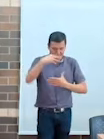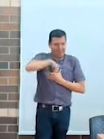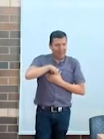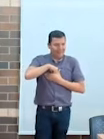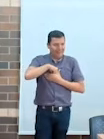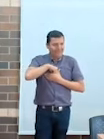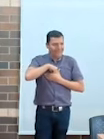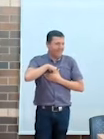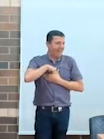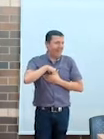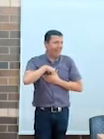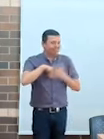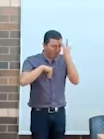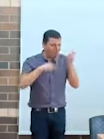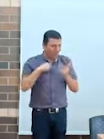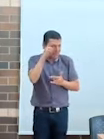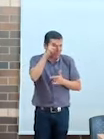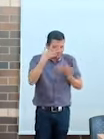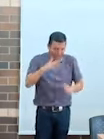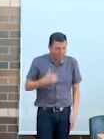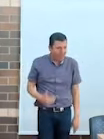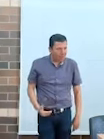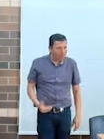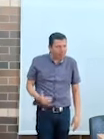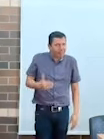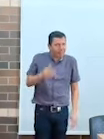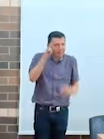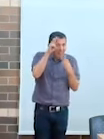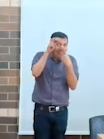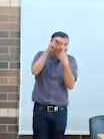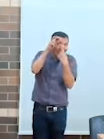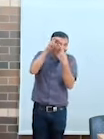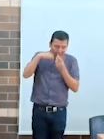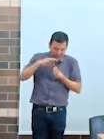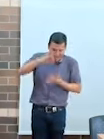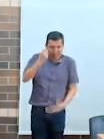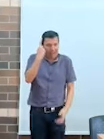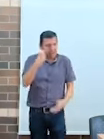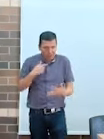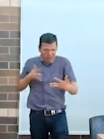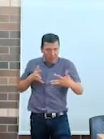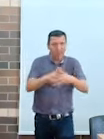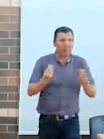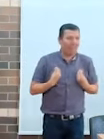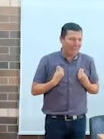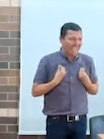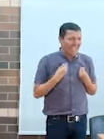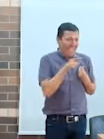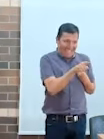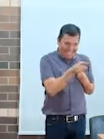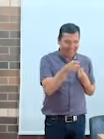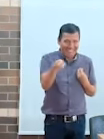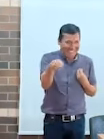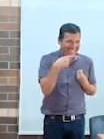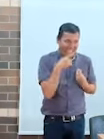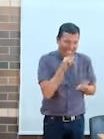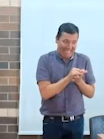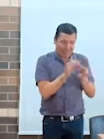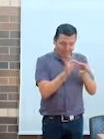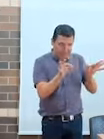cuál es esa relación epistémica desde la parte teórica del conocimiento y